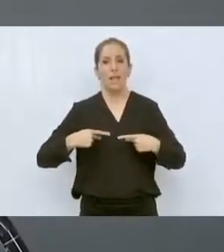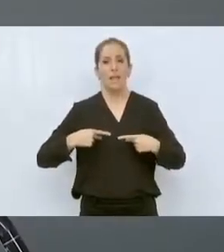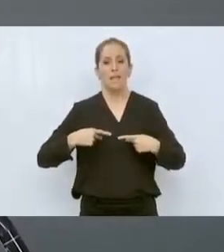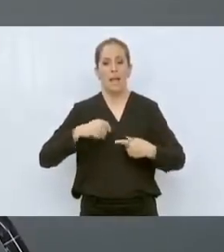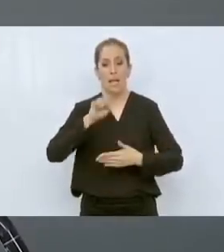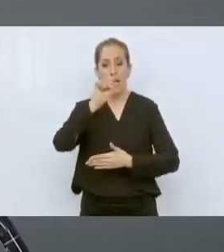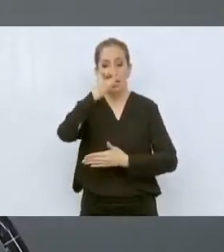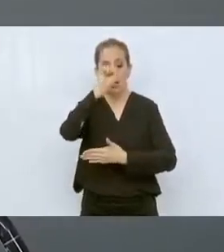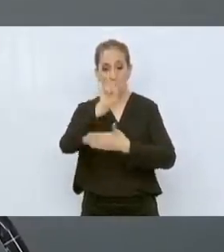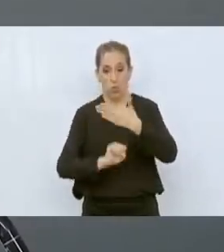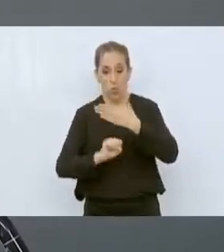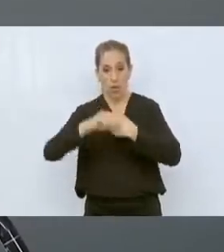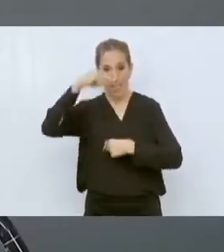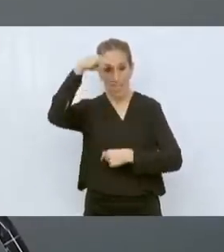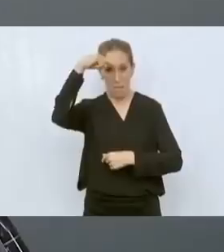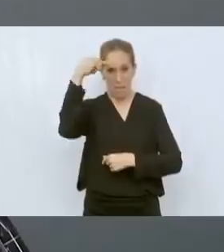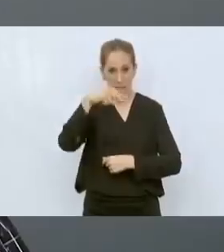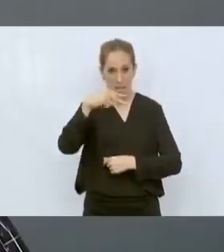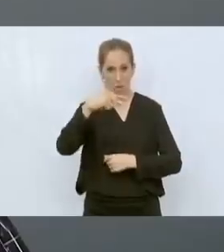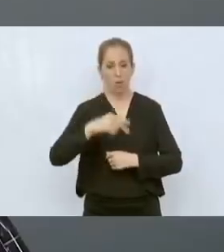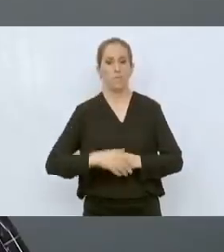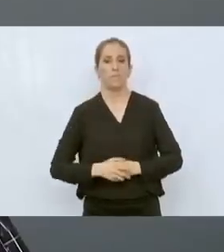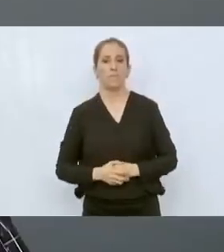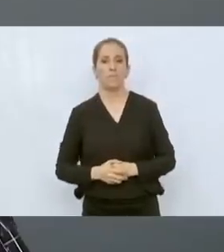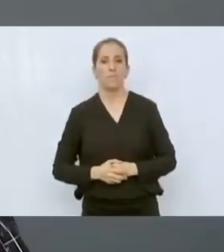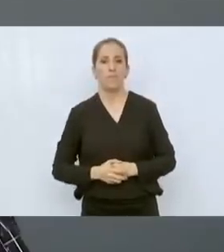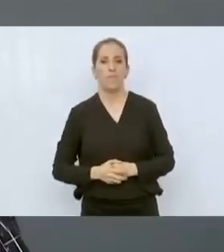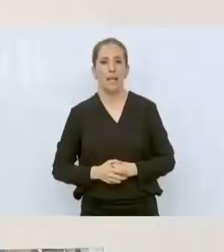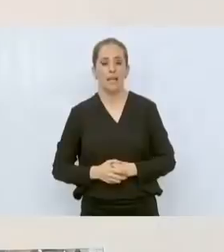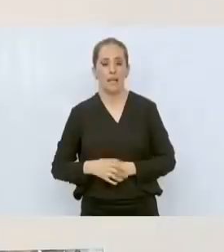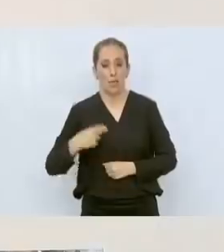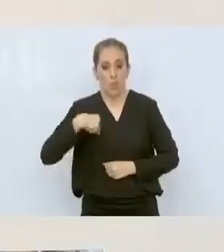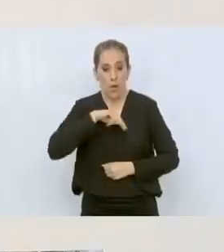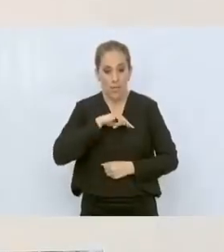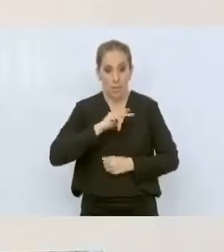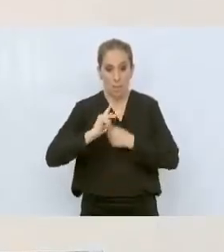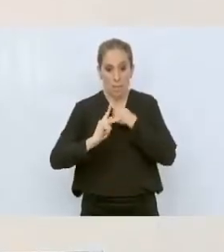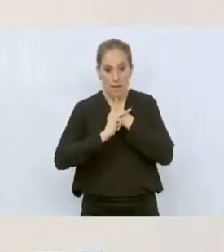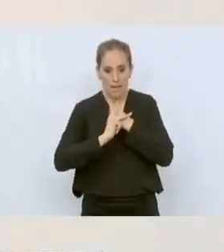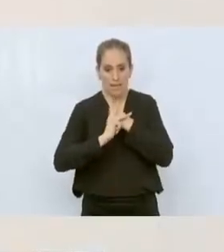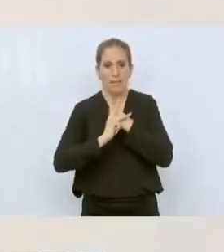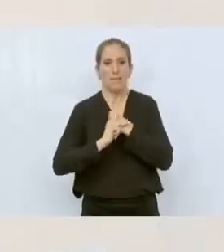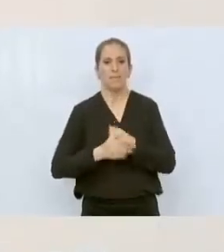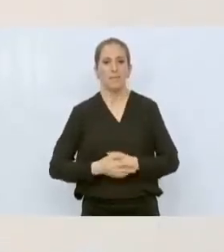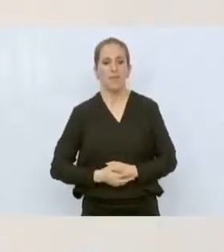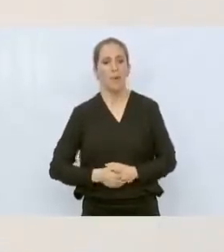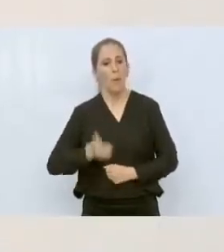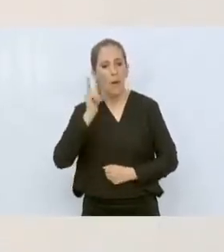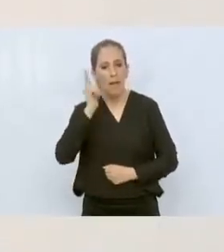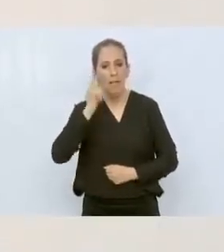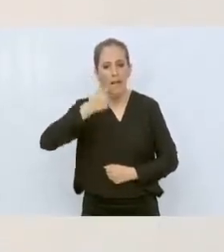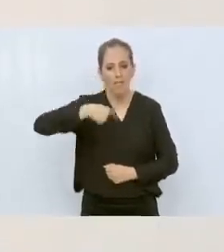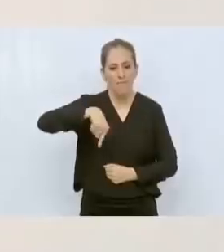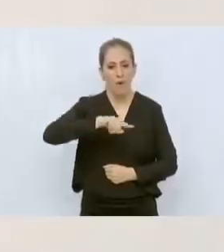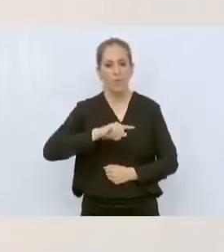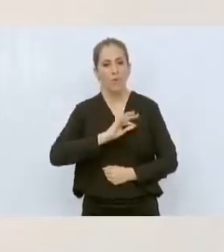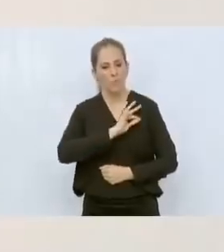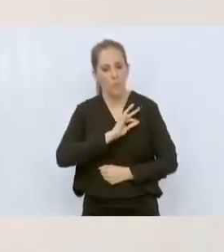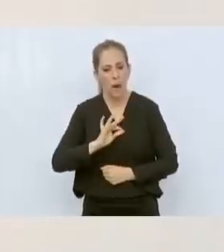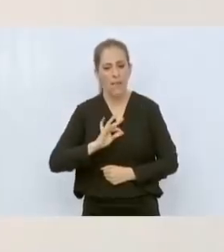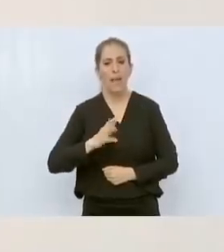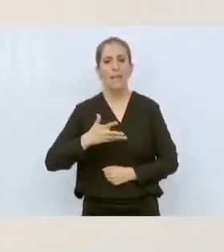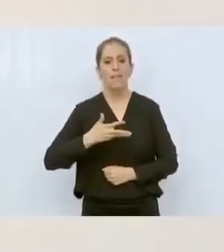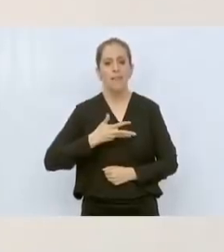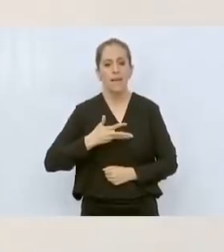de México, de nuestro país, tenga opciones,